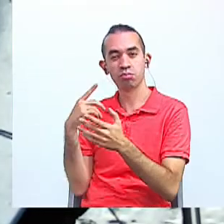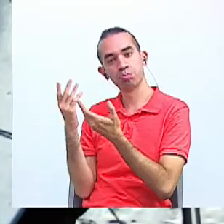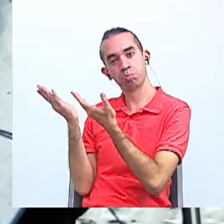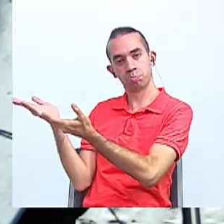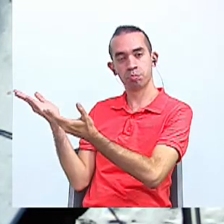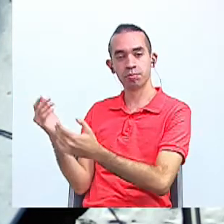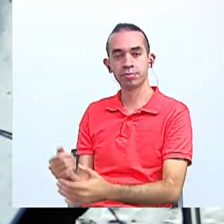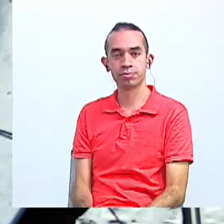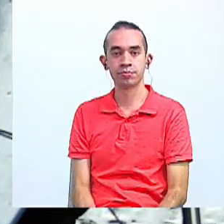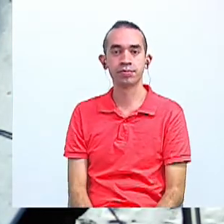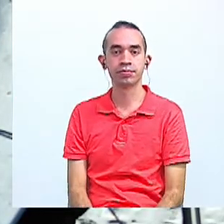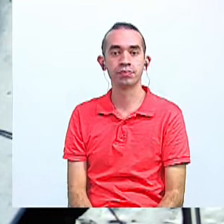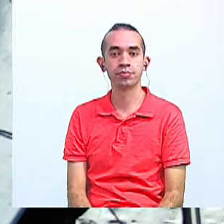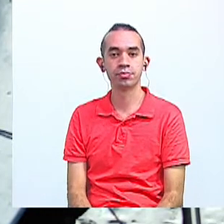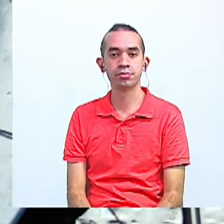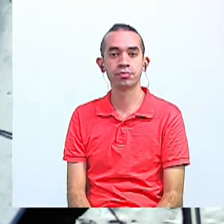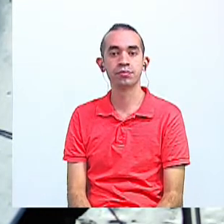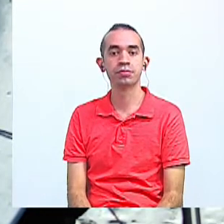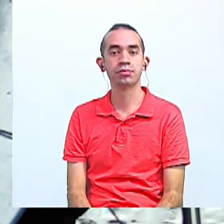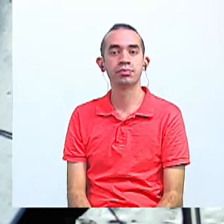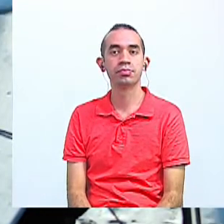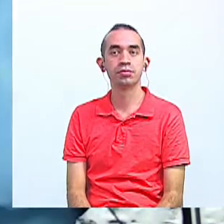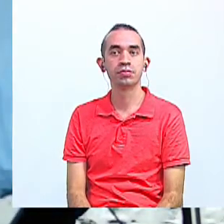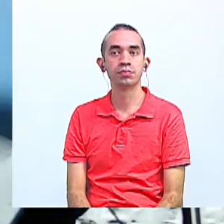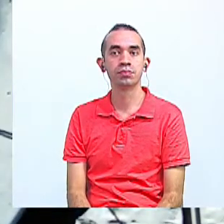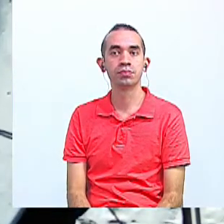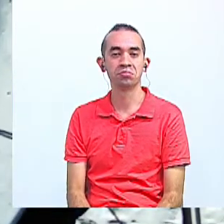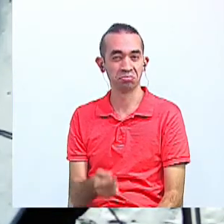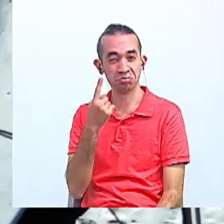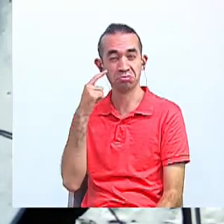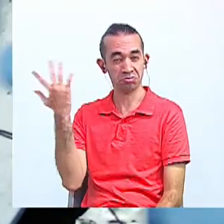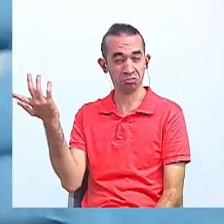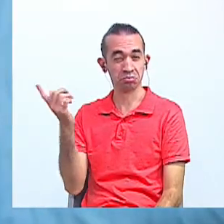Aproximadamente tiene un valor de